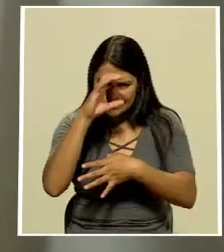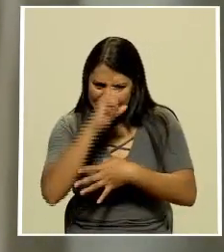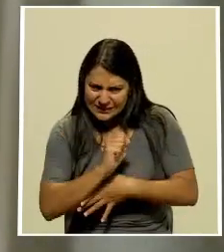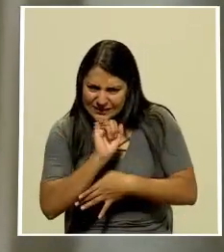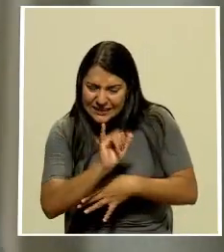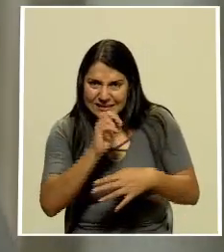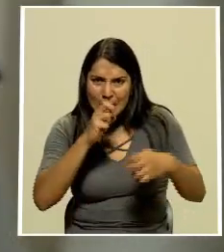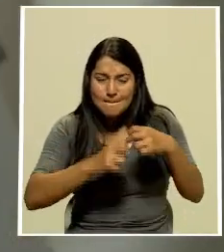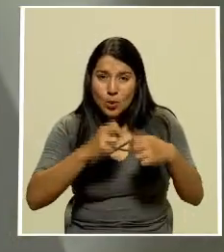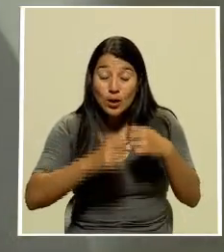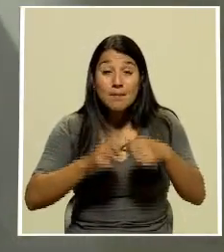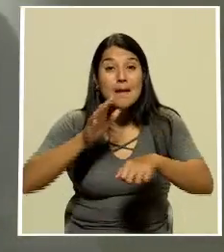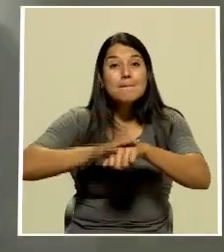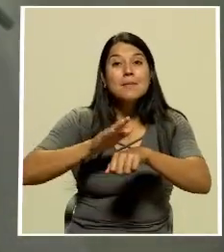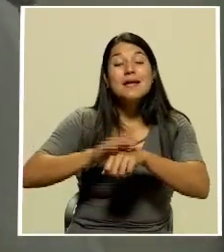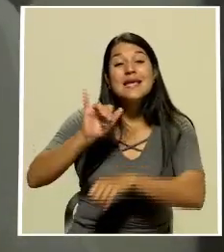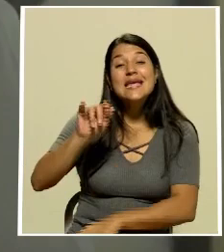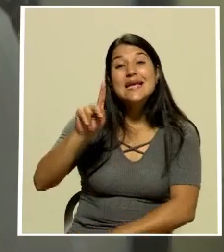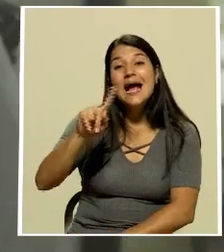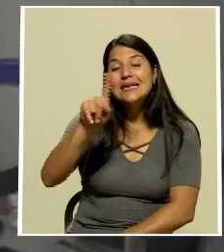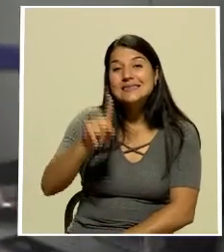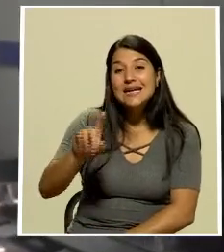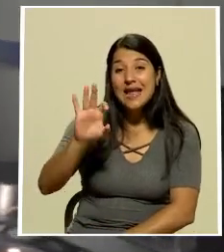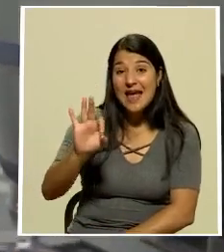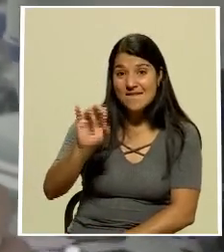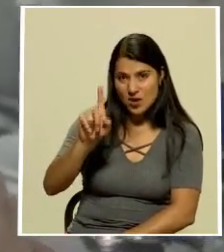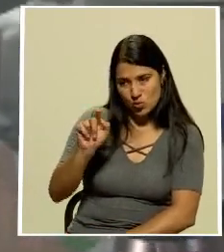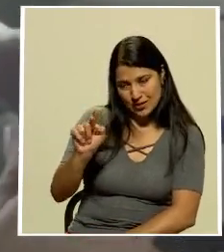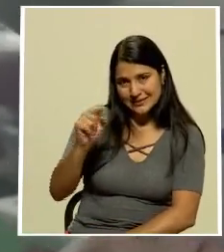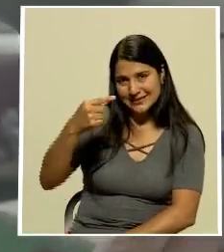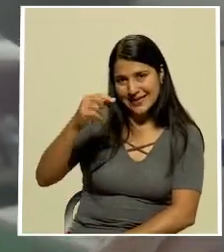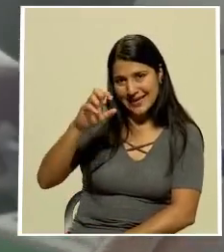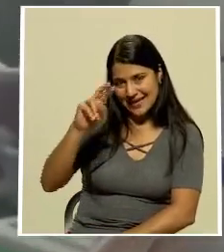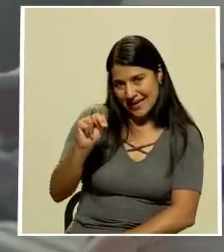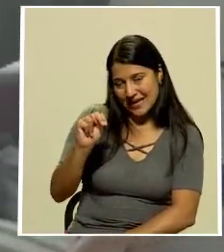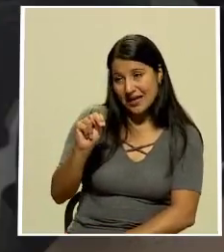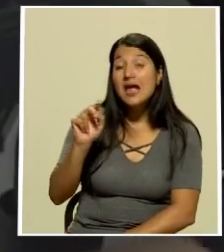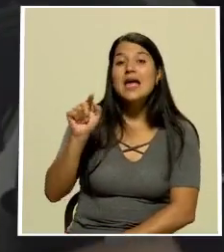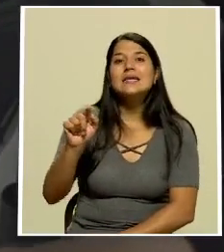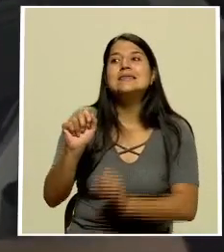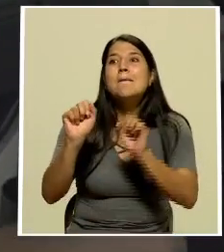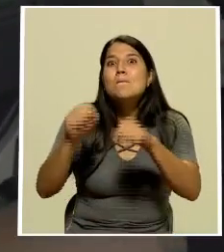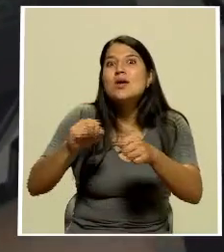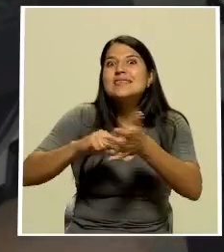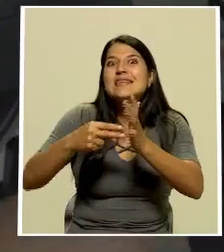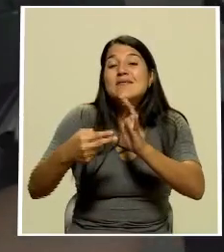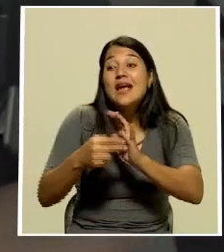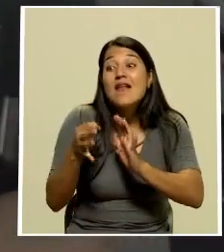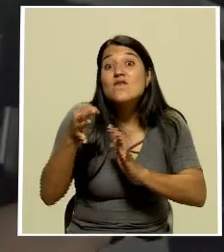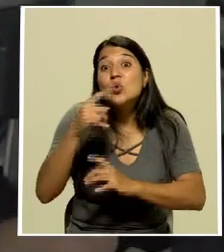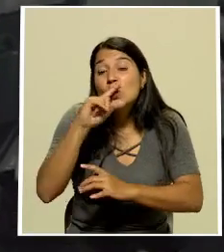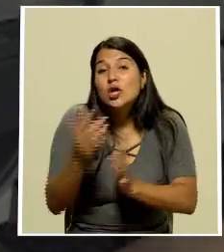anomalía permite que el IKZF1 sea usado como un factor pronóstico de posible recaída. En otras palabras, si un